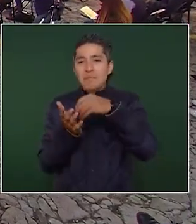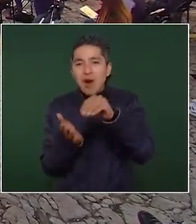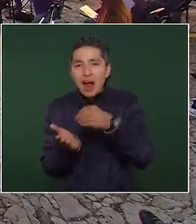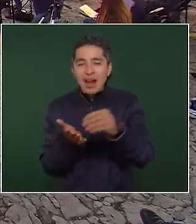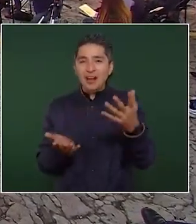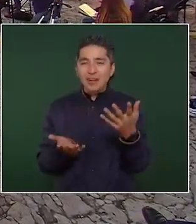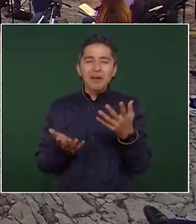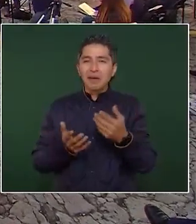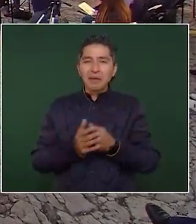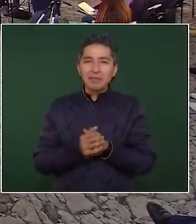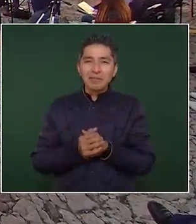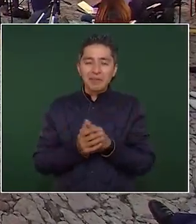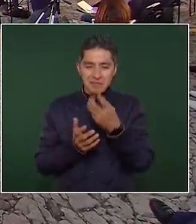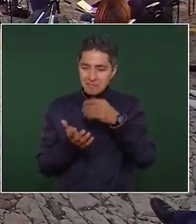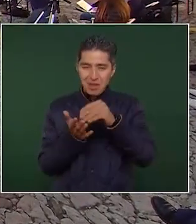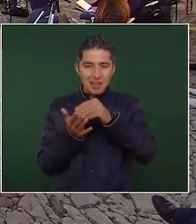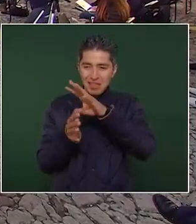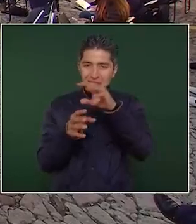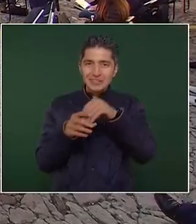cochinos,